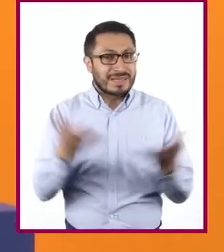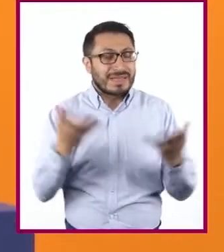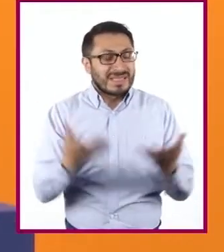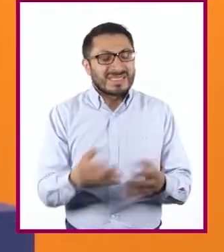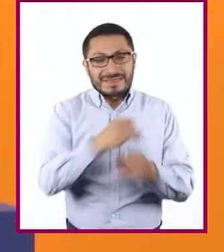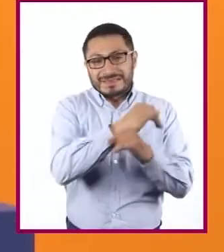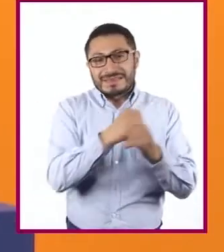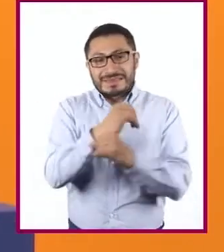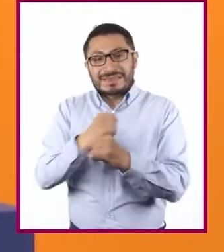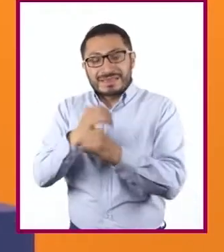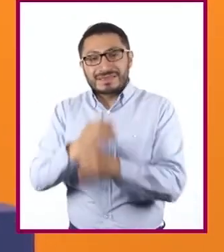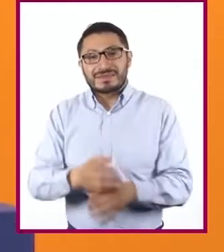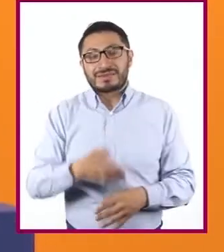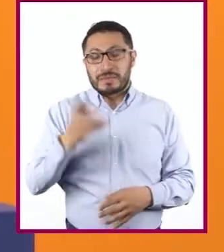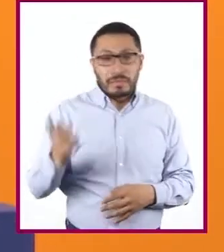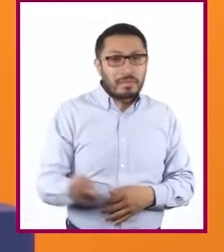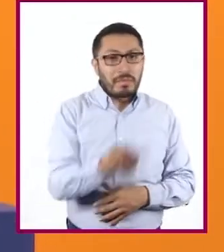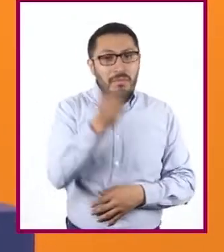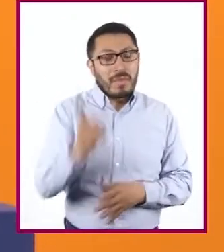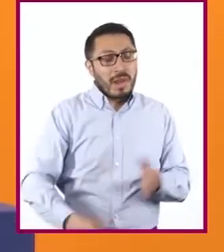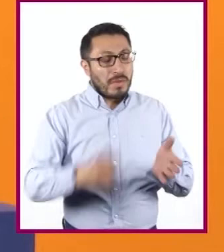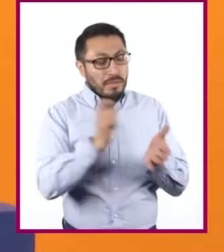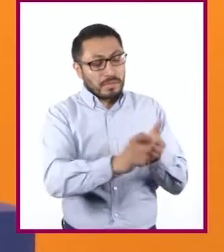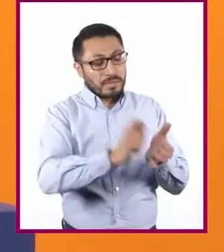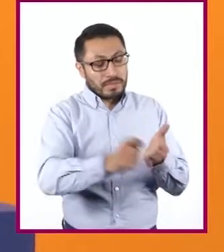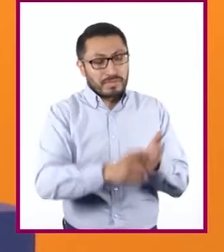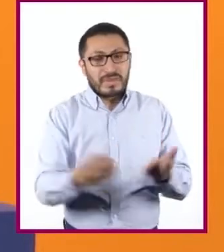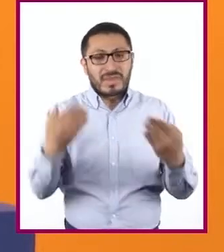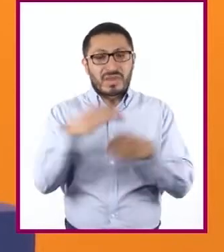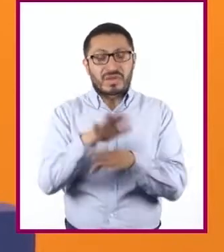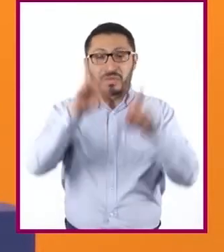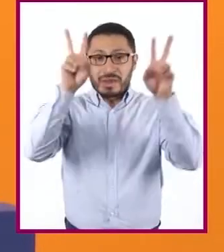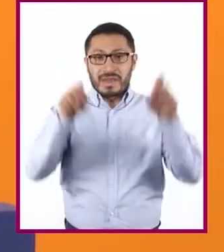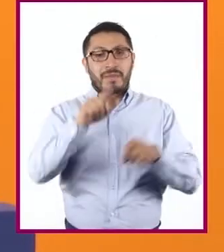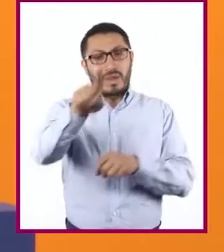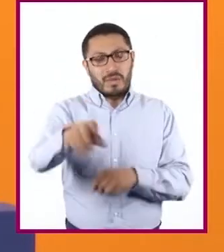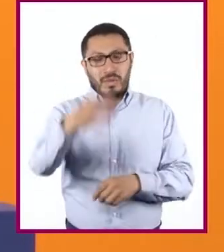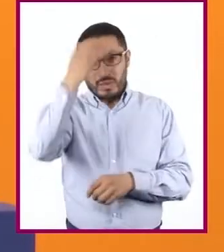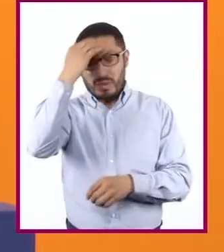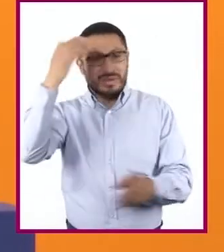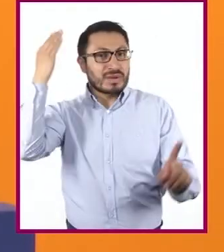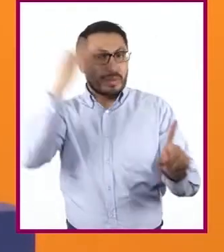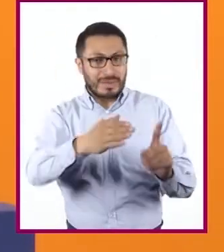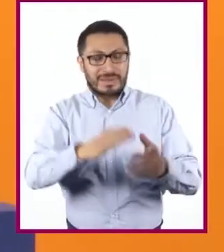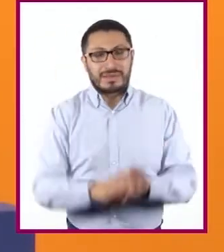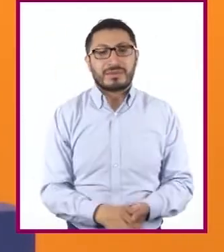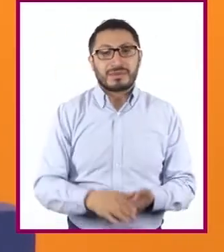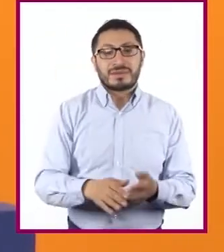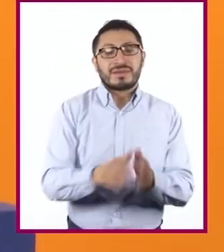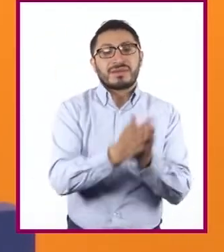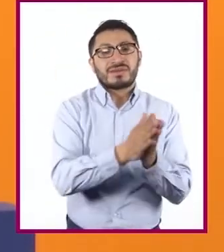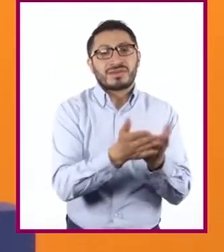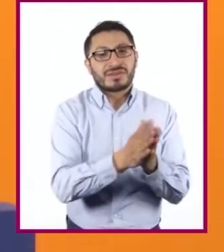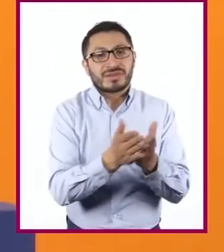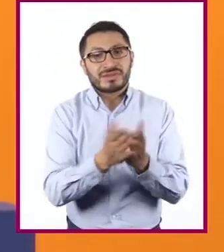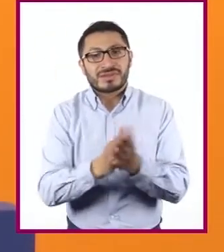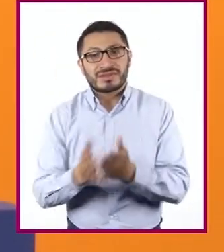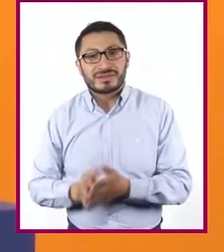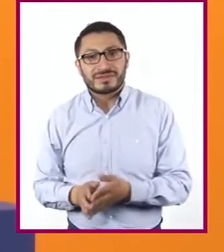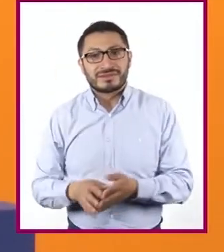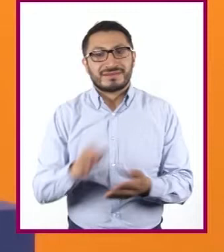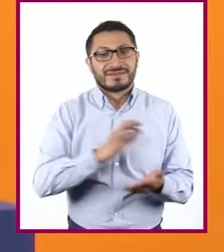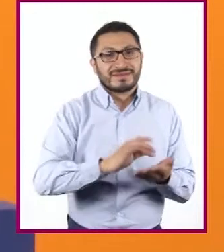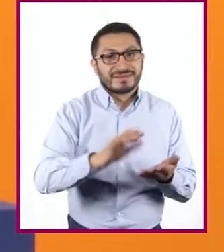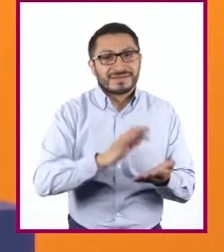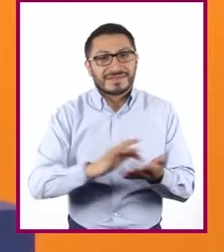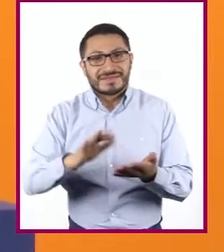preguntas sobre lo que desean saber de un tema, seleccionar y leer textos impresos o electrónicos relacionados